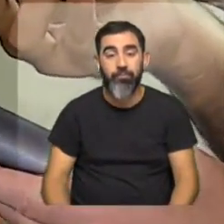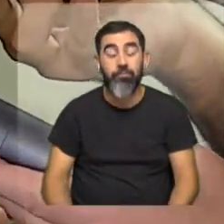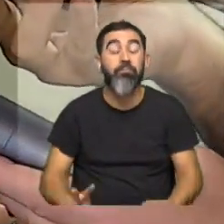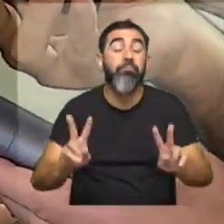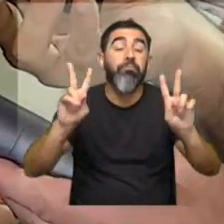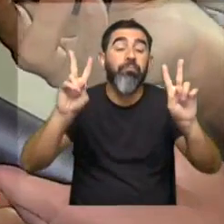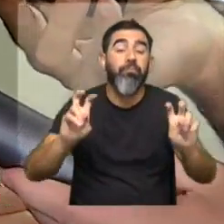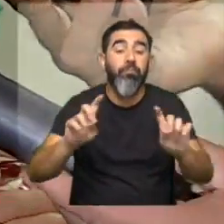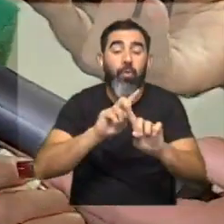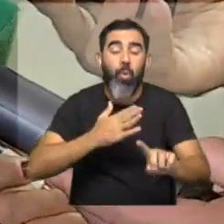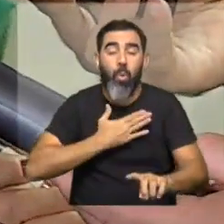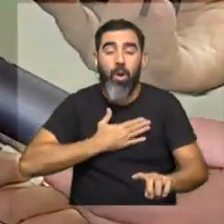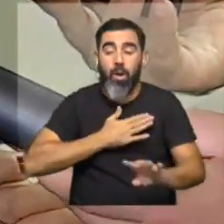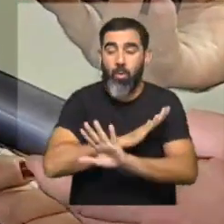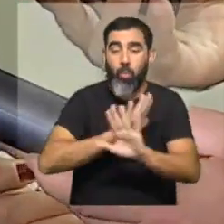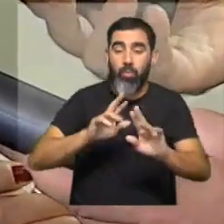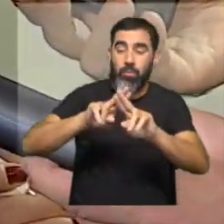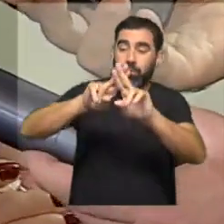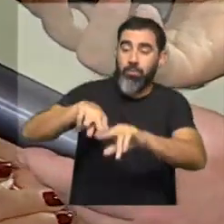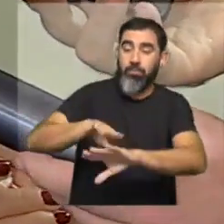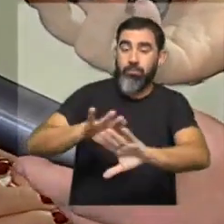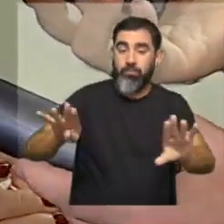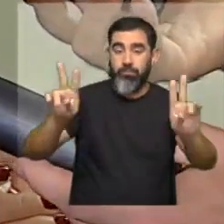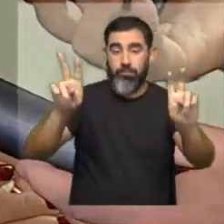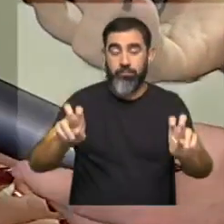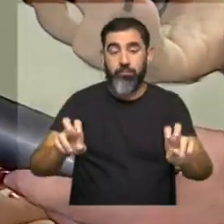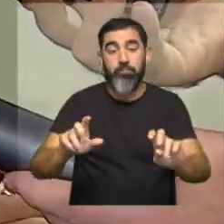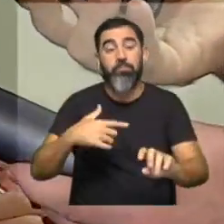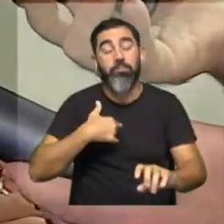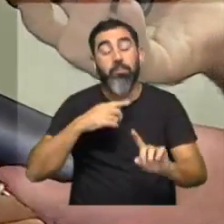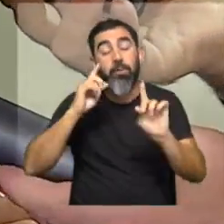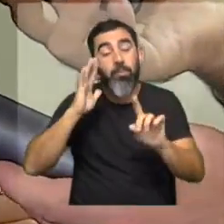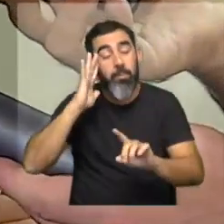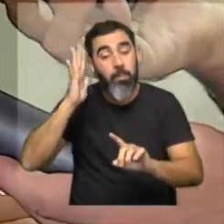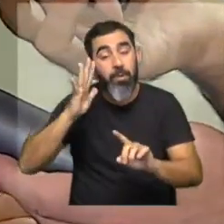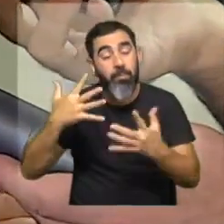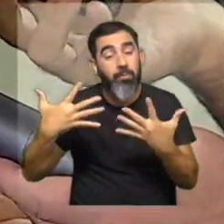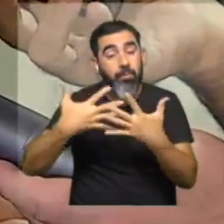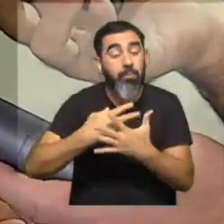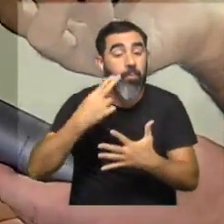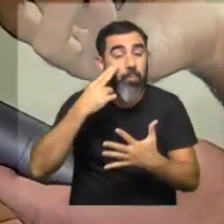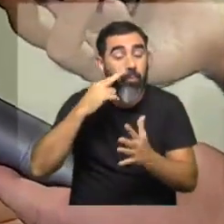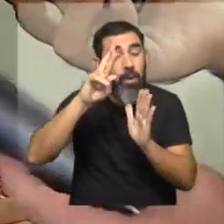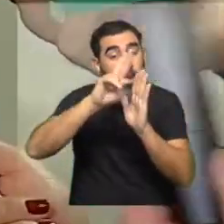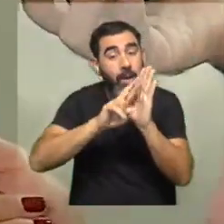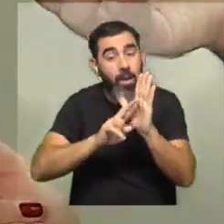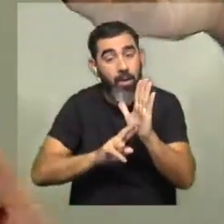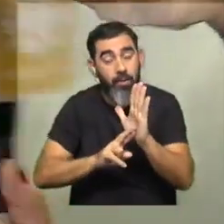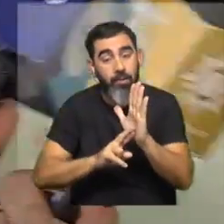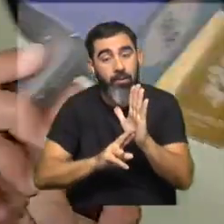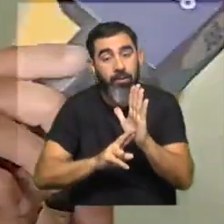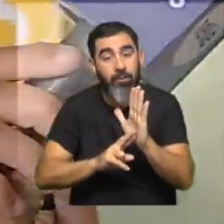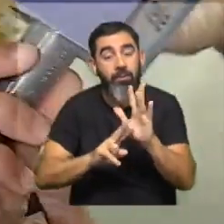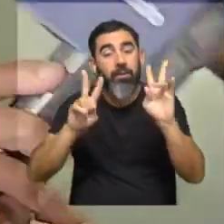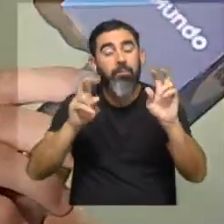nosotros no compartimos, que rechazamos y que además supone una afectación de ciertas reglas de juego. ¿Afecta a los